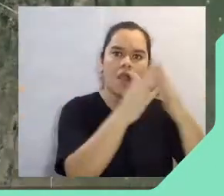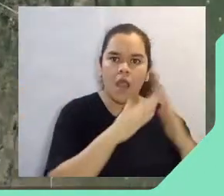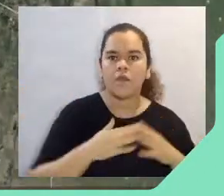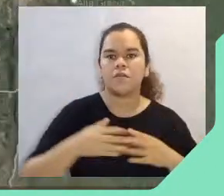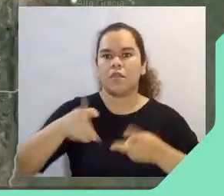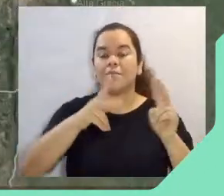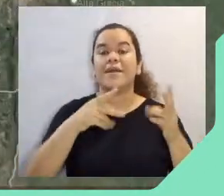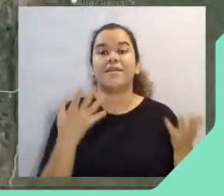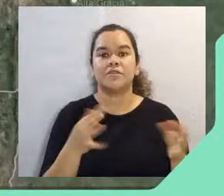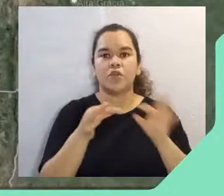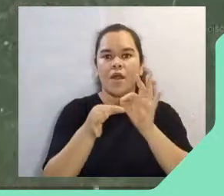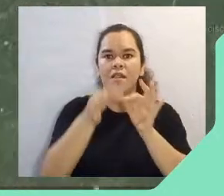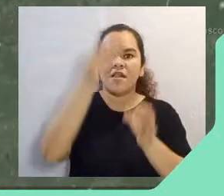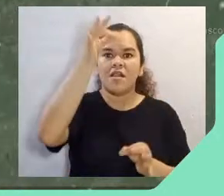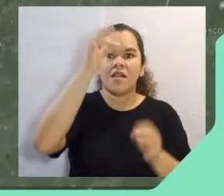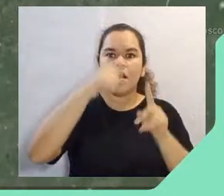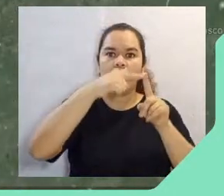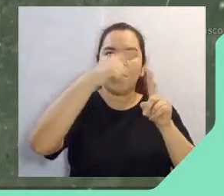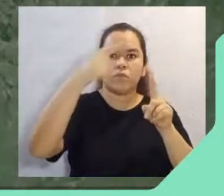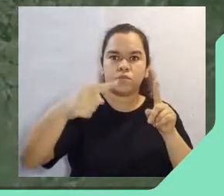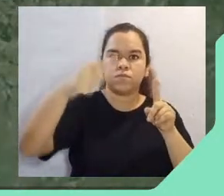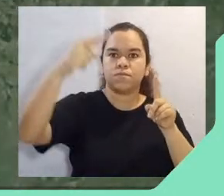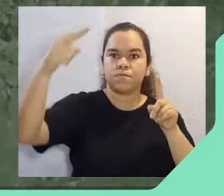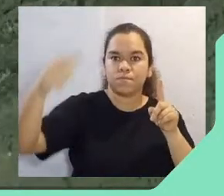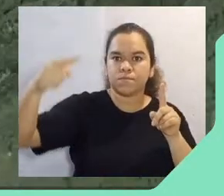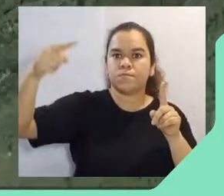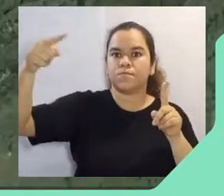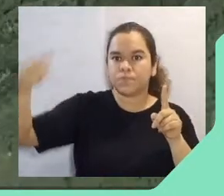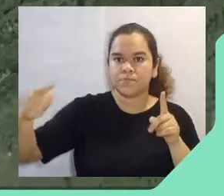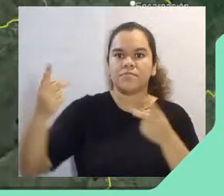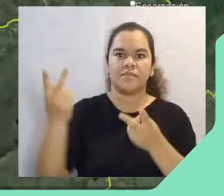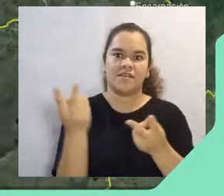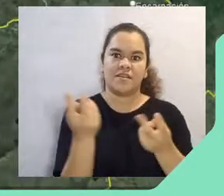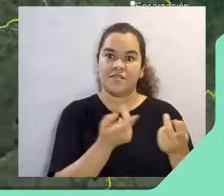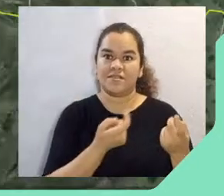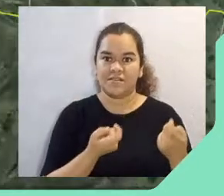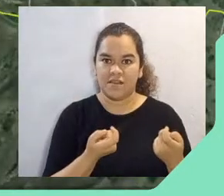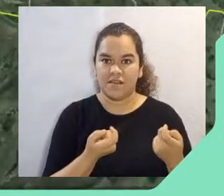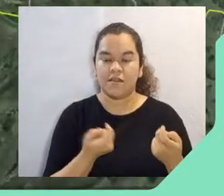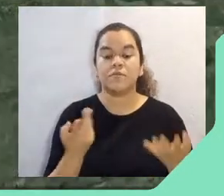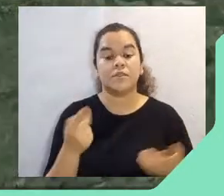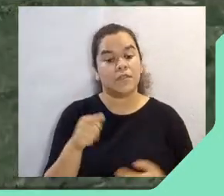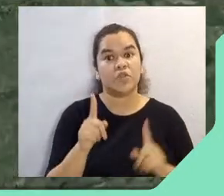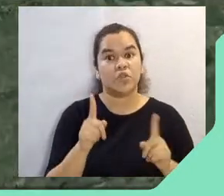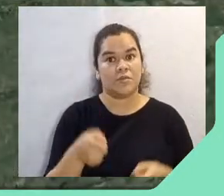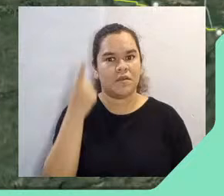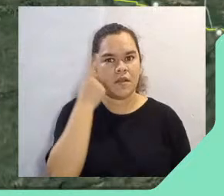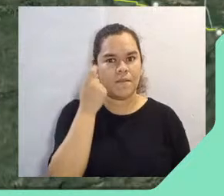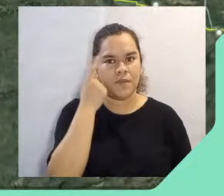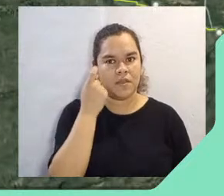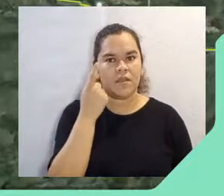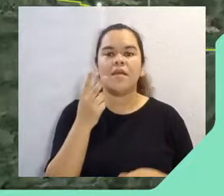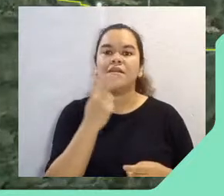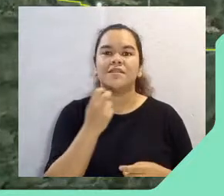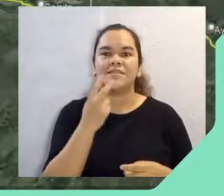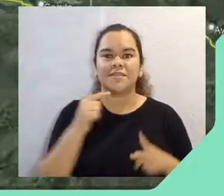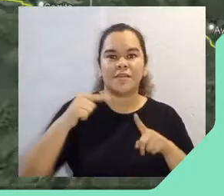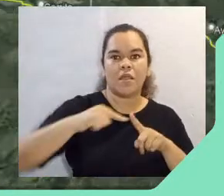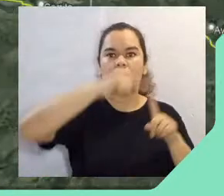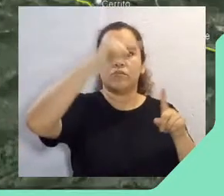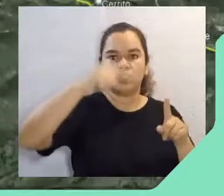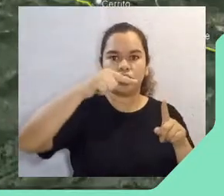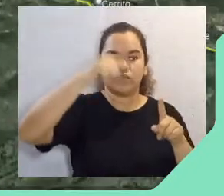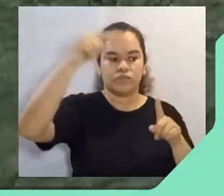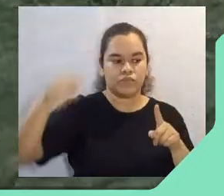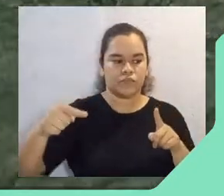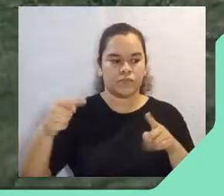de transmisión de energía. Entonces, esa es otra materia que ustedes van a tener, la transmisión de energía. Vamos a un nodo de